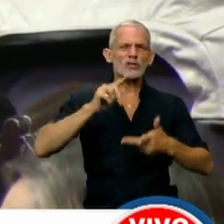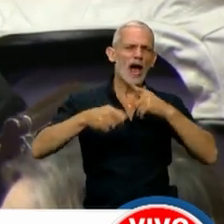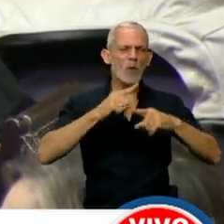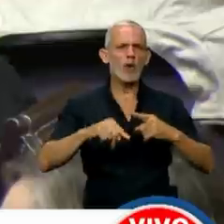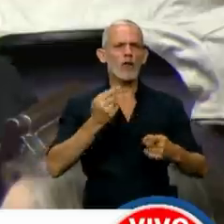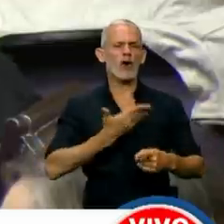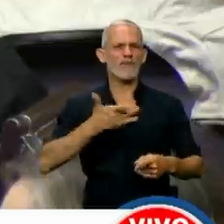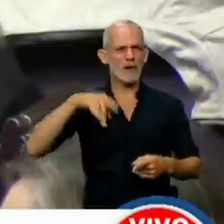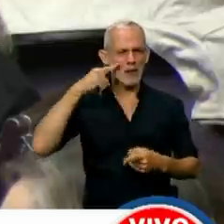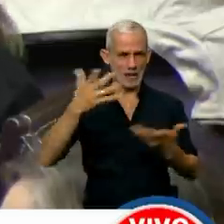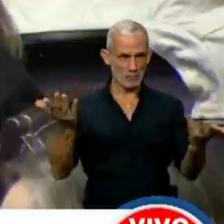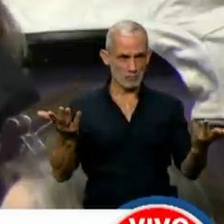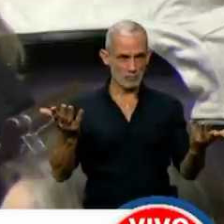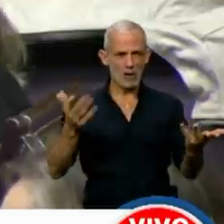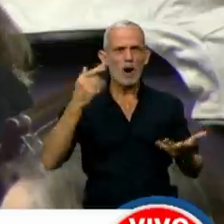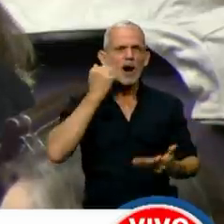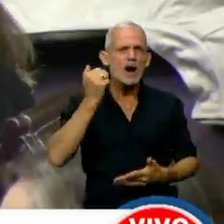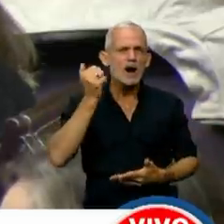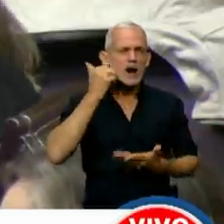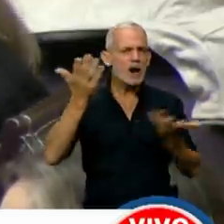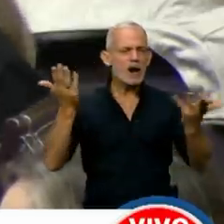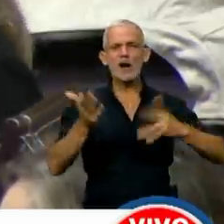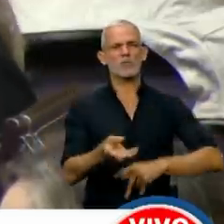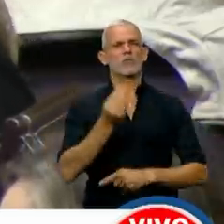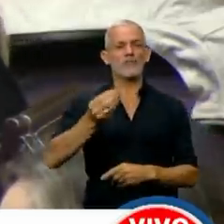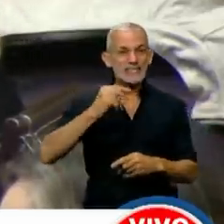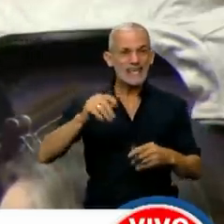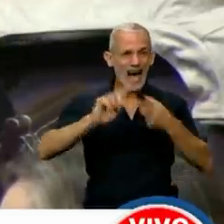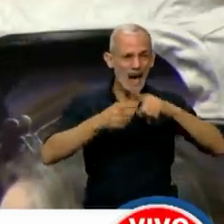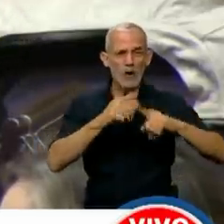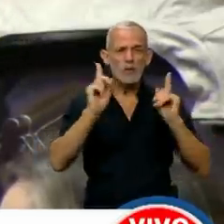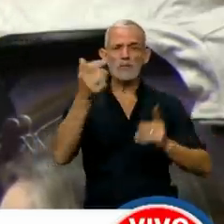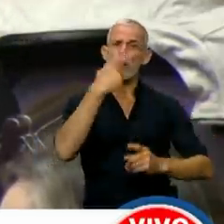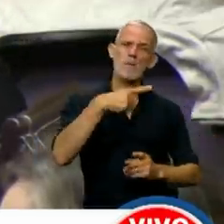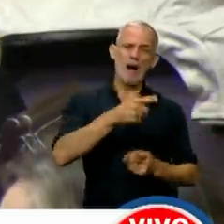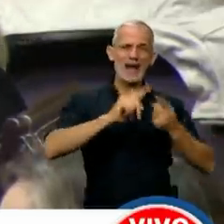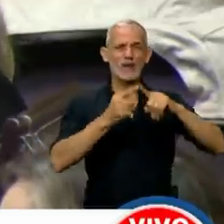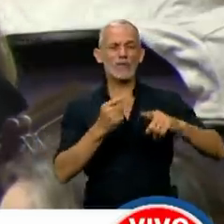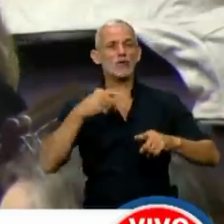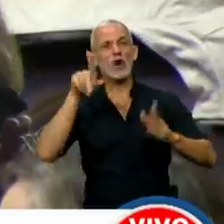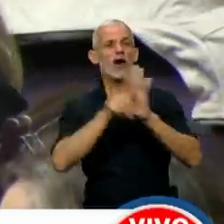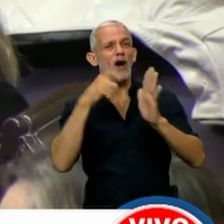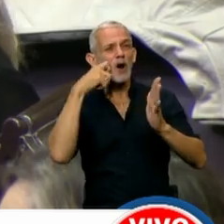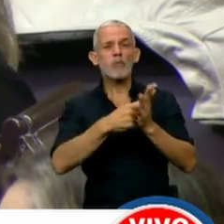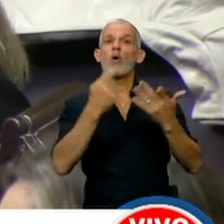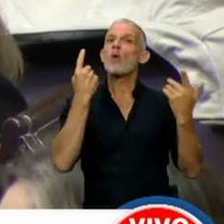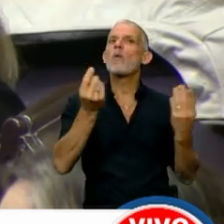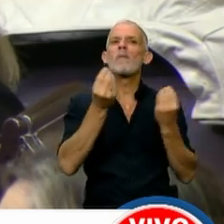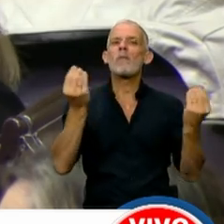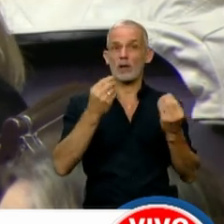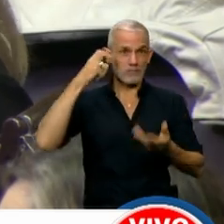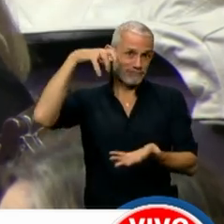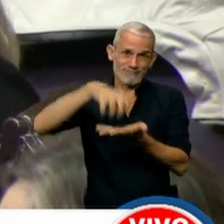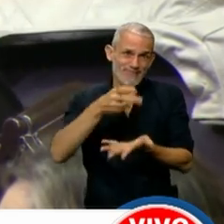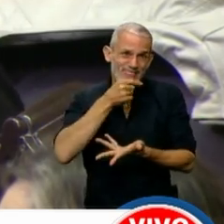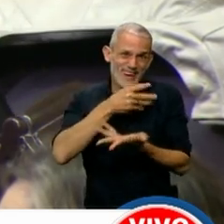fondo hay que tener cara si el acuerdo que hizo macri co en el fondo es ilegal uno de los elementos porque no pasó por